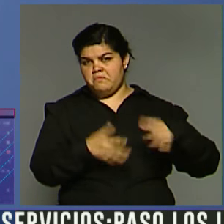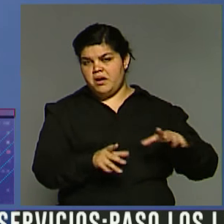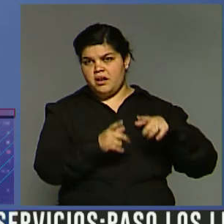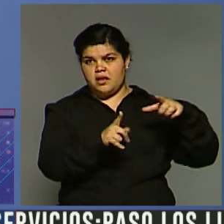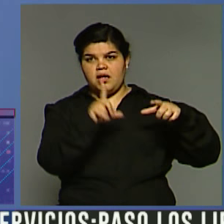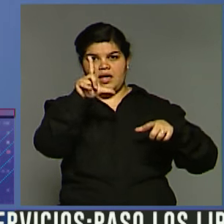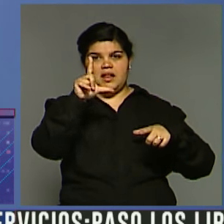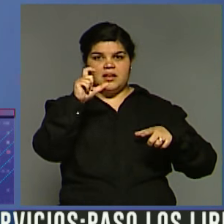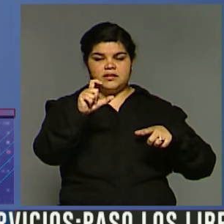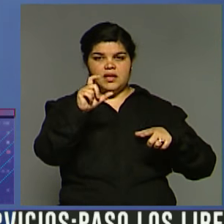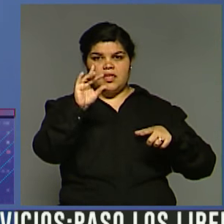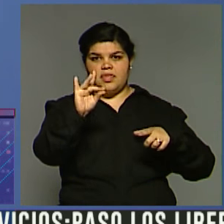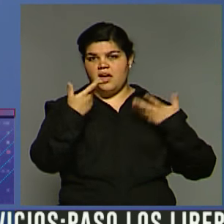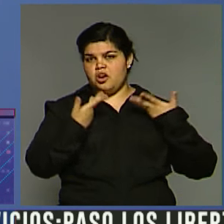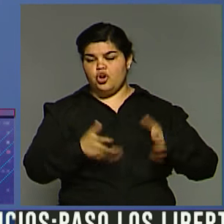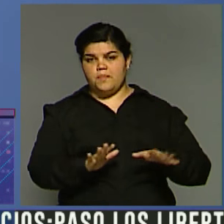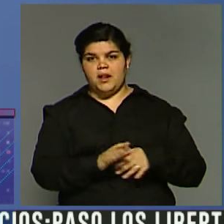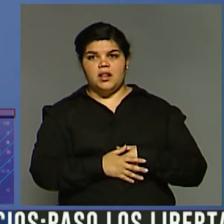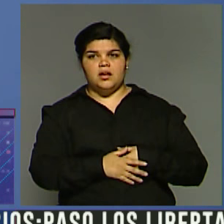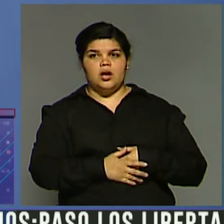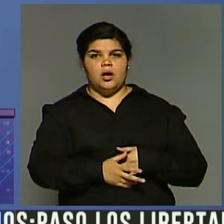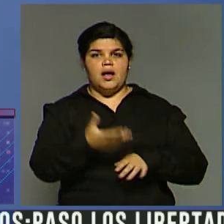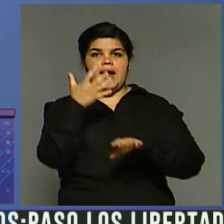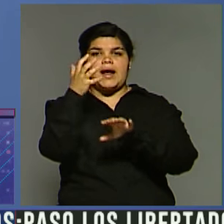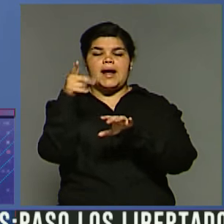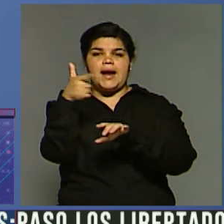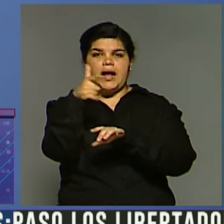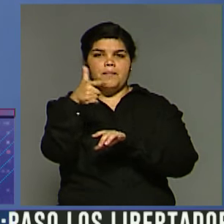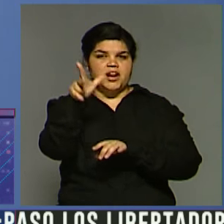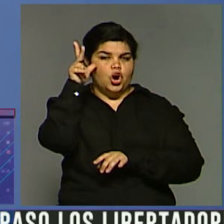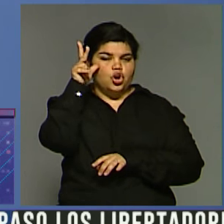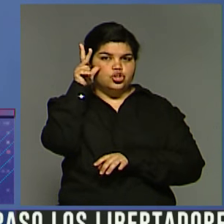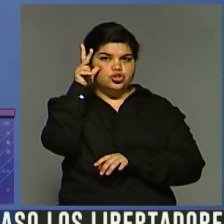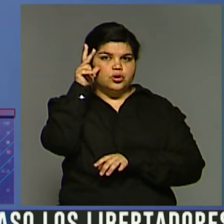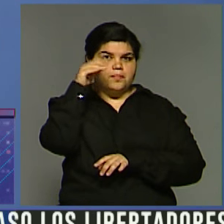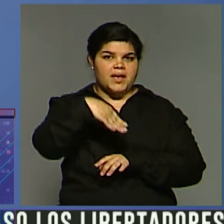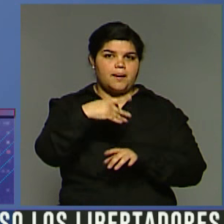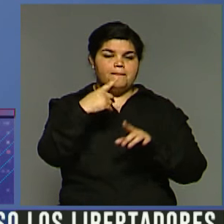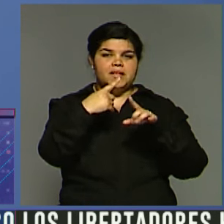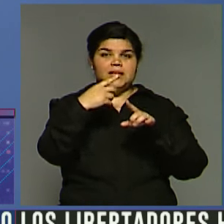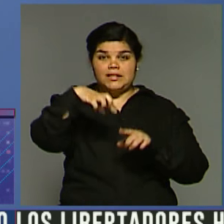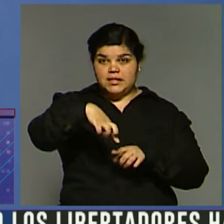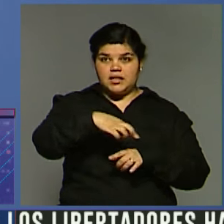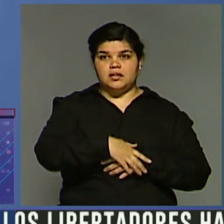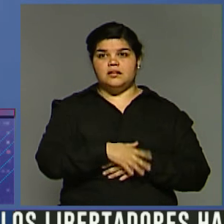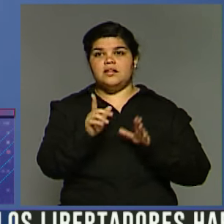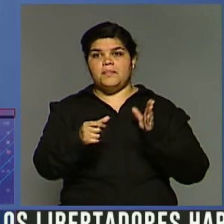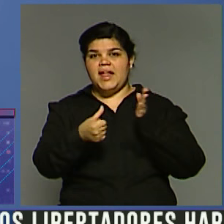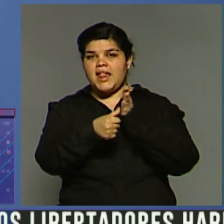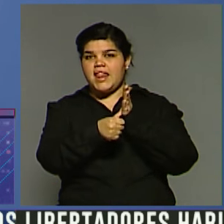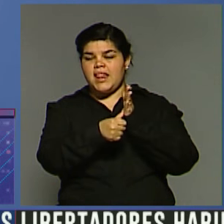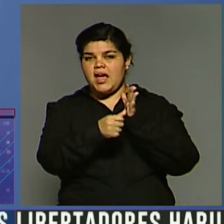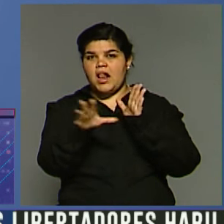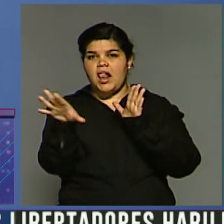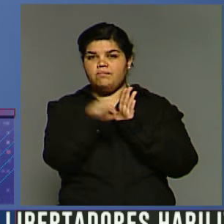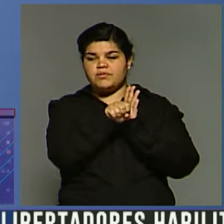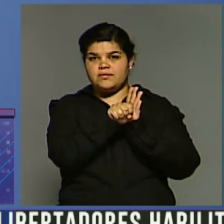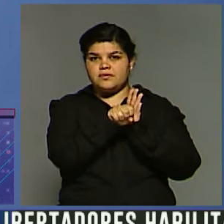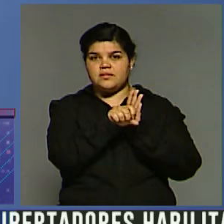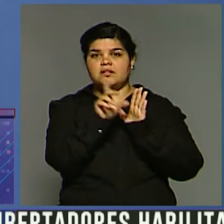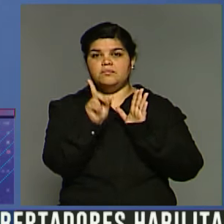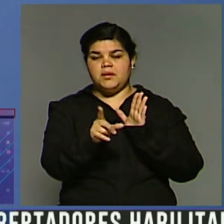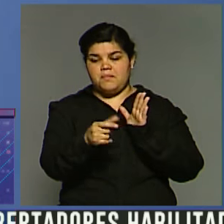LCD básica. Tenés una cámara de 8 megapíxeles atrás con flash, ajá, lector de huellas, esto está bueno porque tiene el lector de huellas en la parte